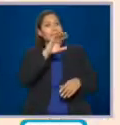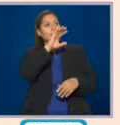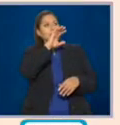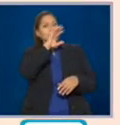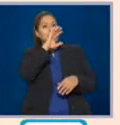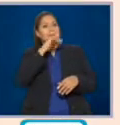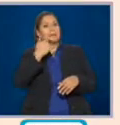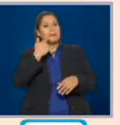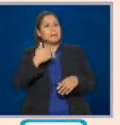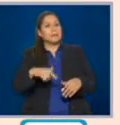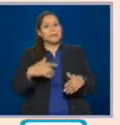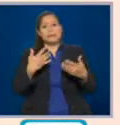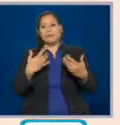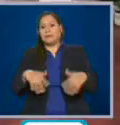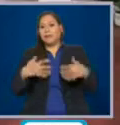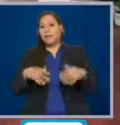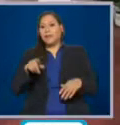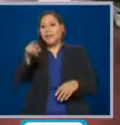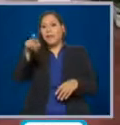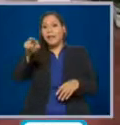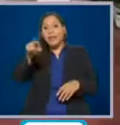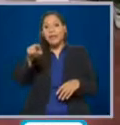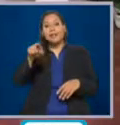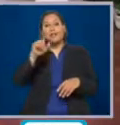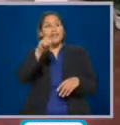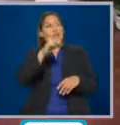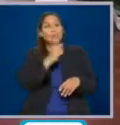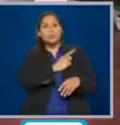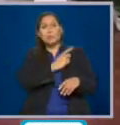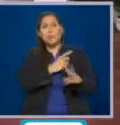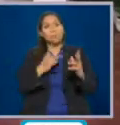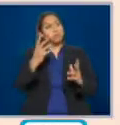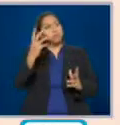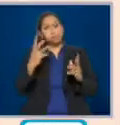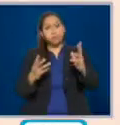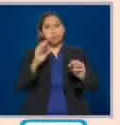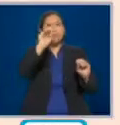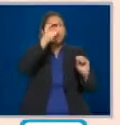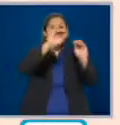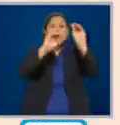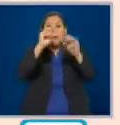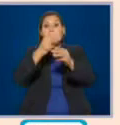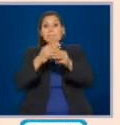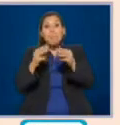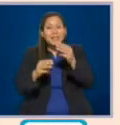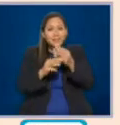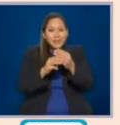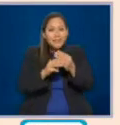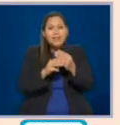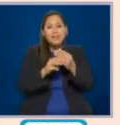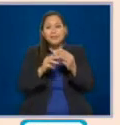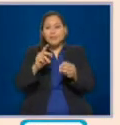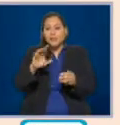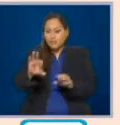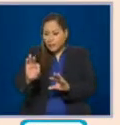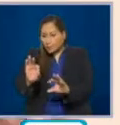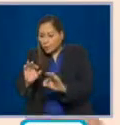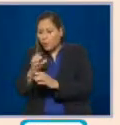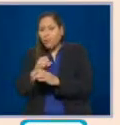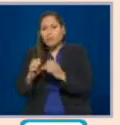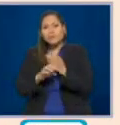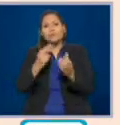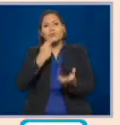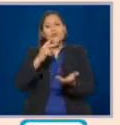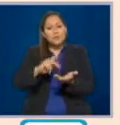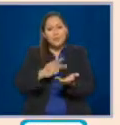asombrosas. Y lo que hacen son seres autónomos, ¿no? Construidos de materiales prácticamente de reuso,